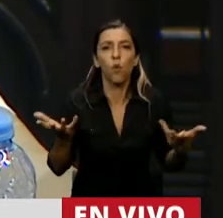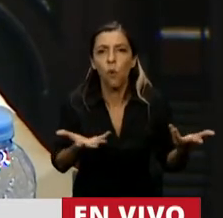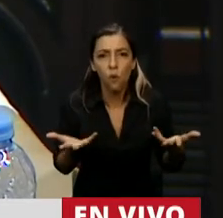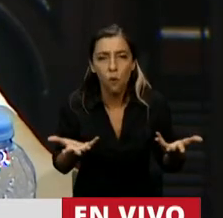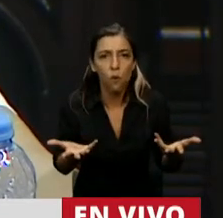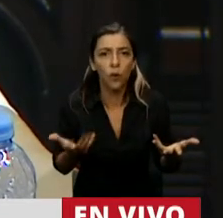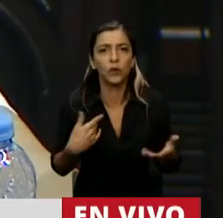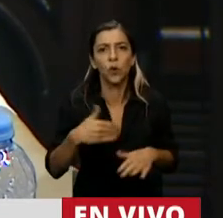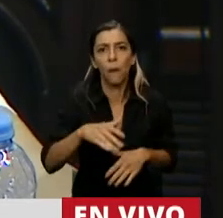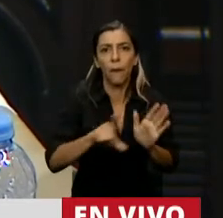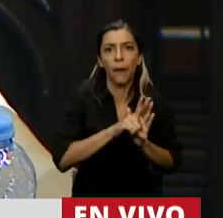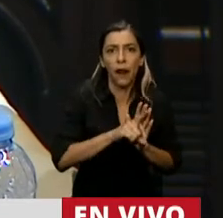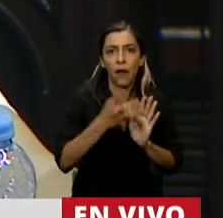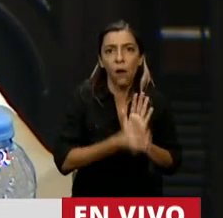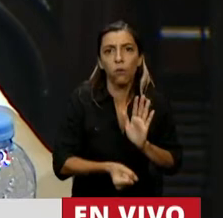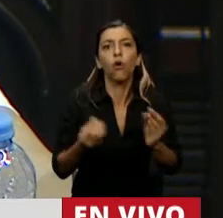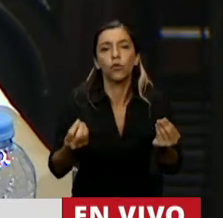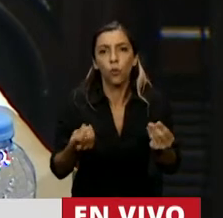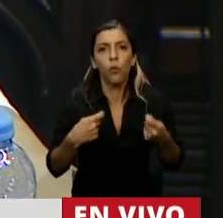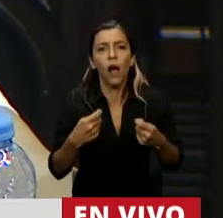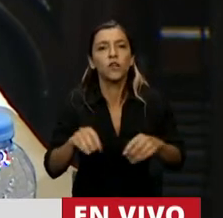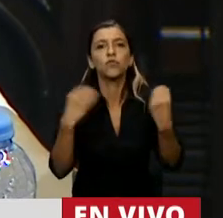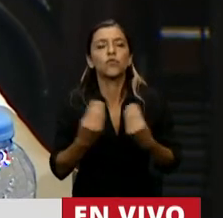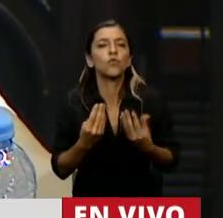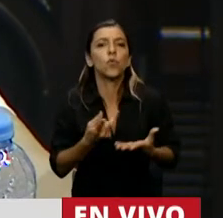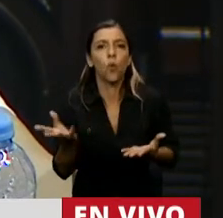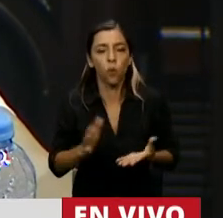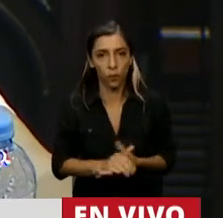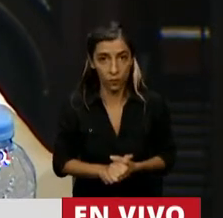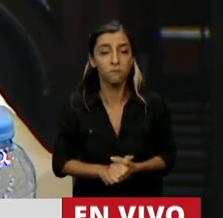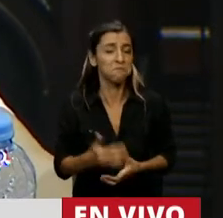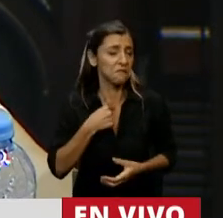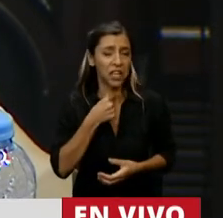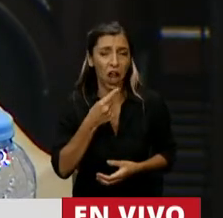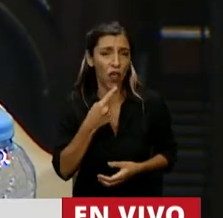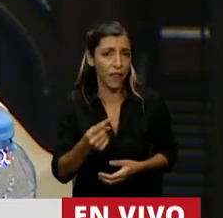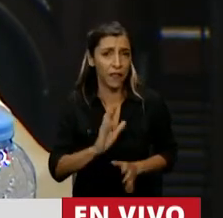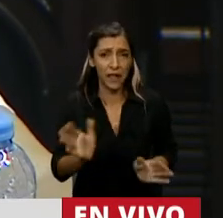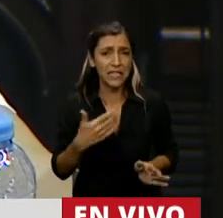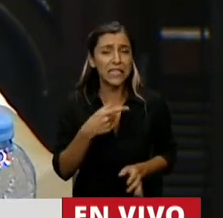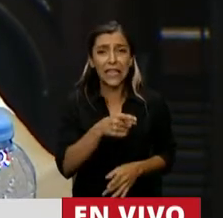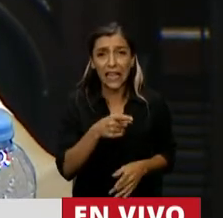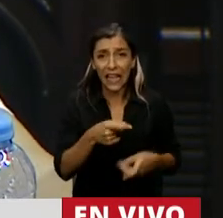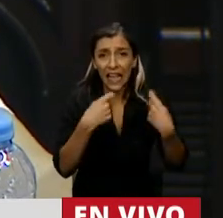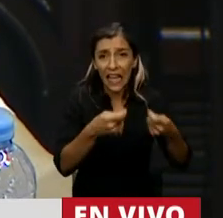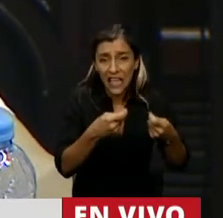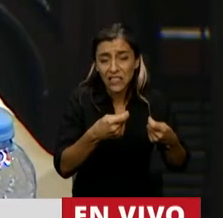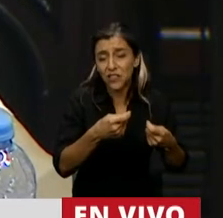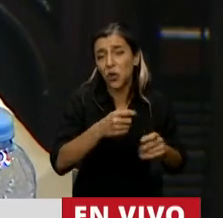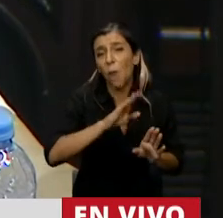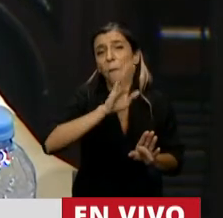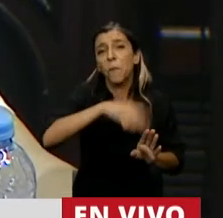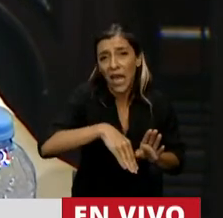la legalización del aborto. Yo quiero advertirle que es menor a todas